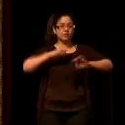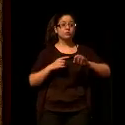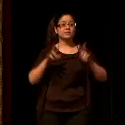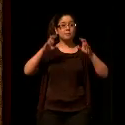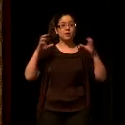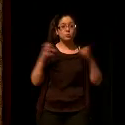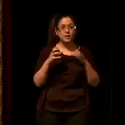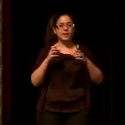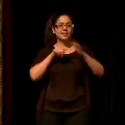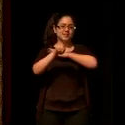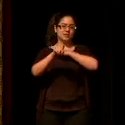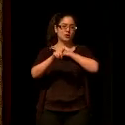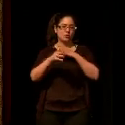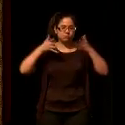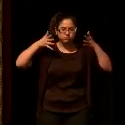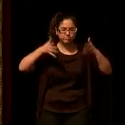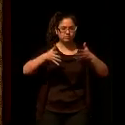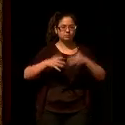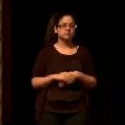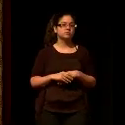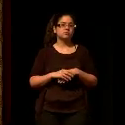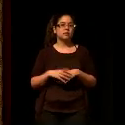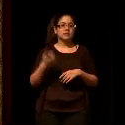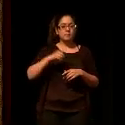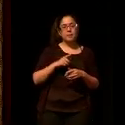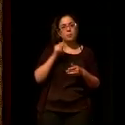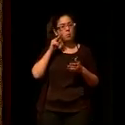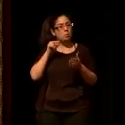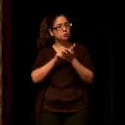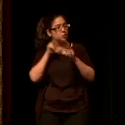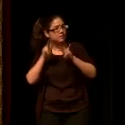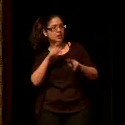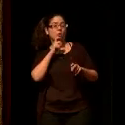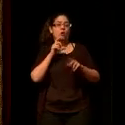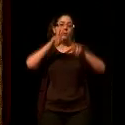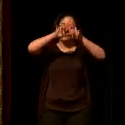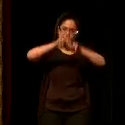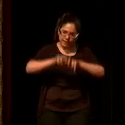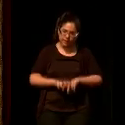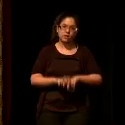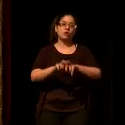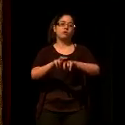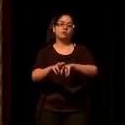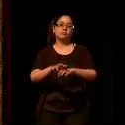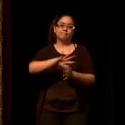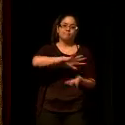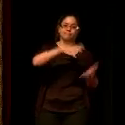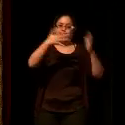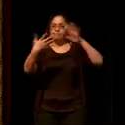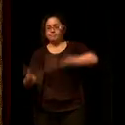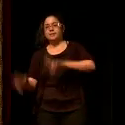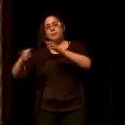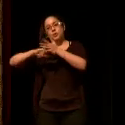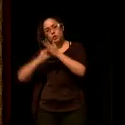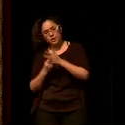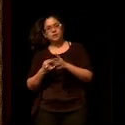comunitario también desde muchas perspectivas desde la investigación desde el implementar la implementación de